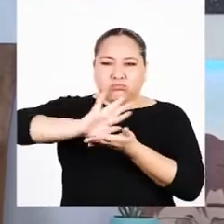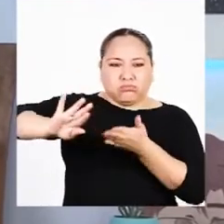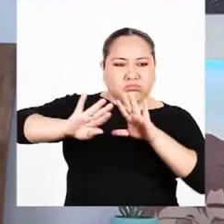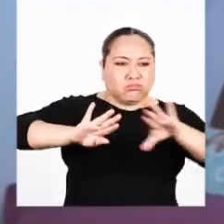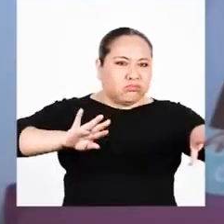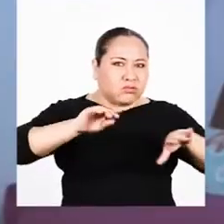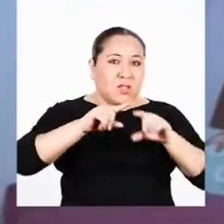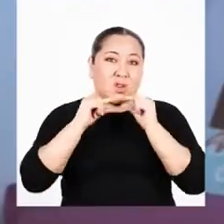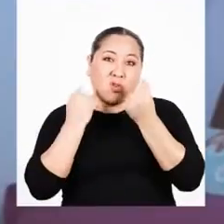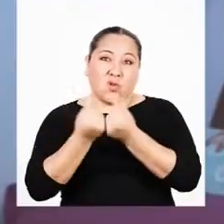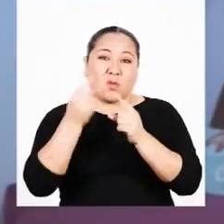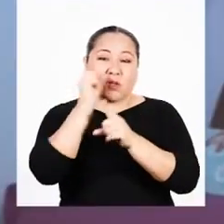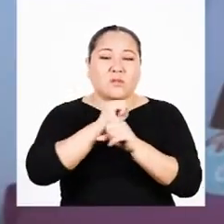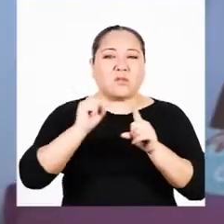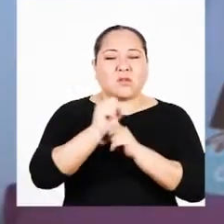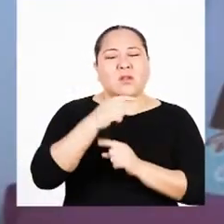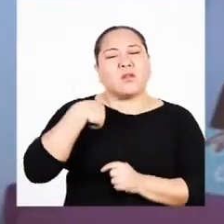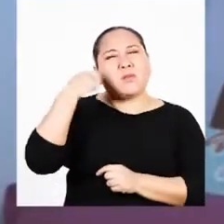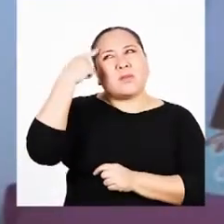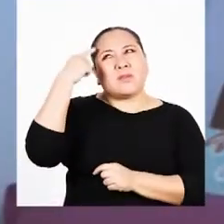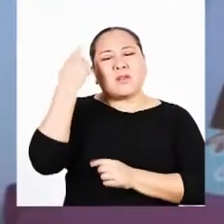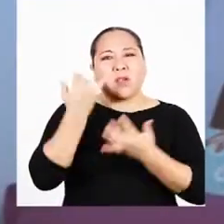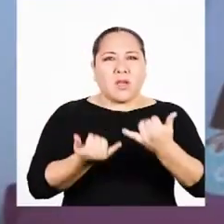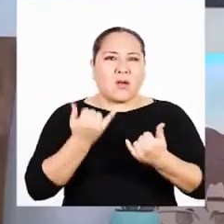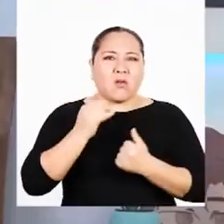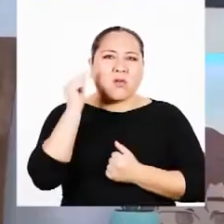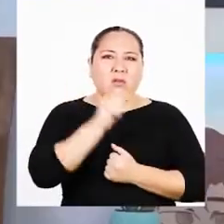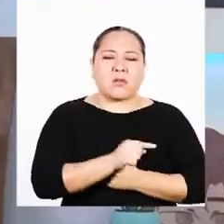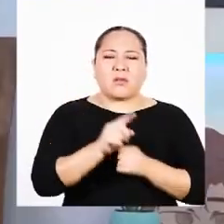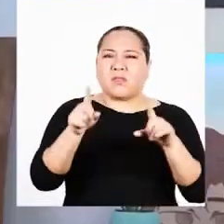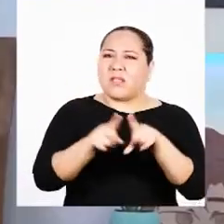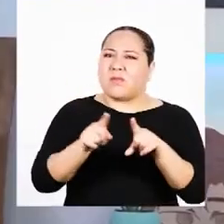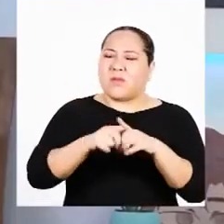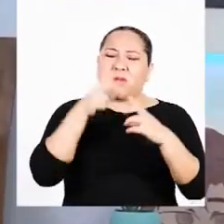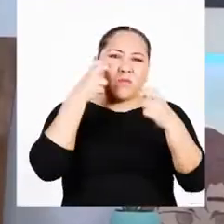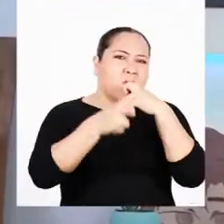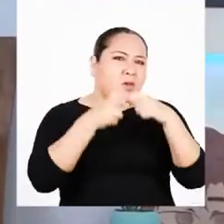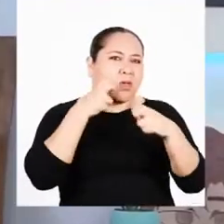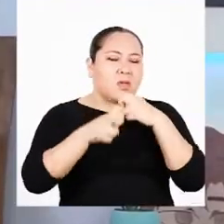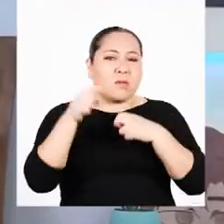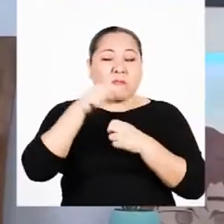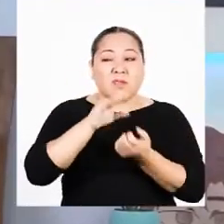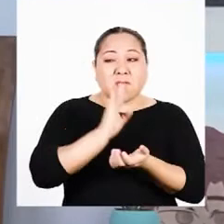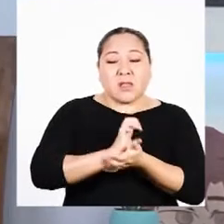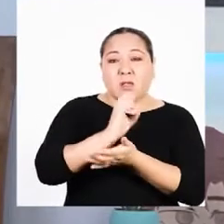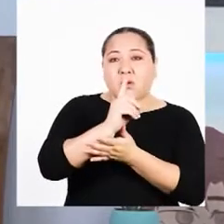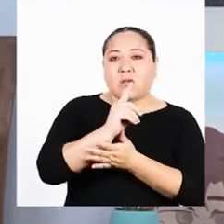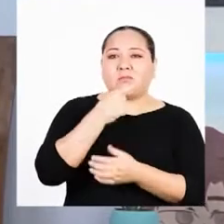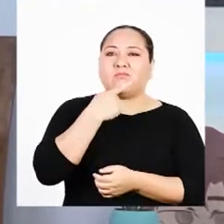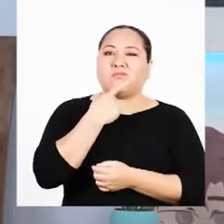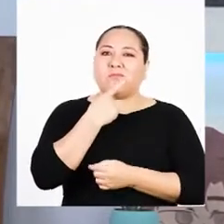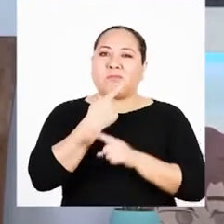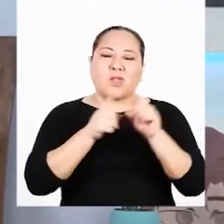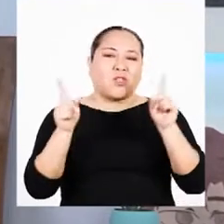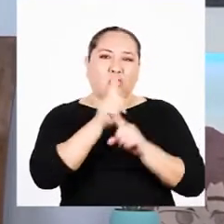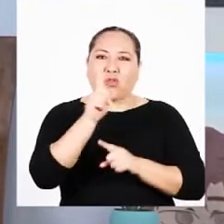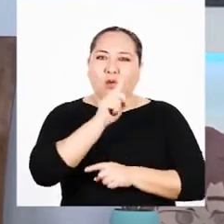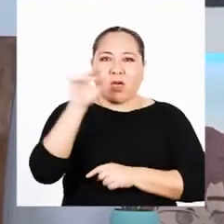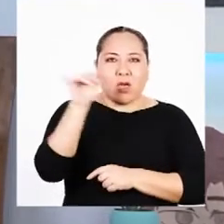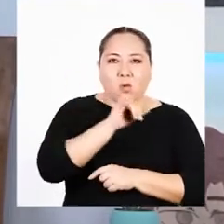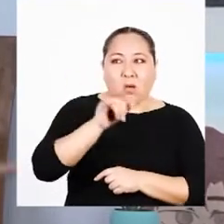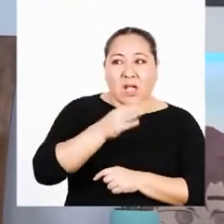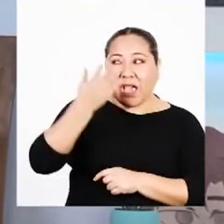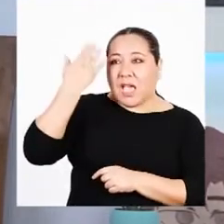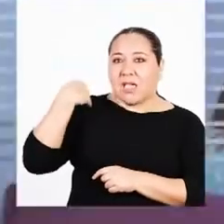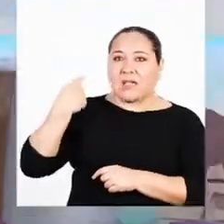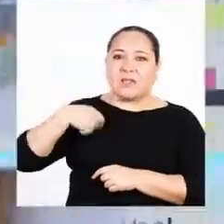sociales. Aunque creo que actualmente también existen problemas en torno a la educación, pero no de la misma